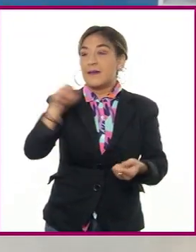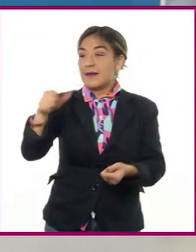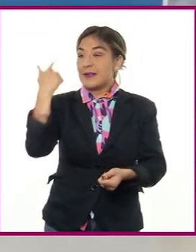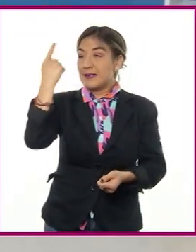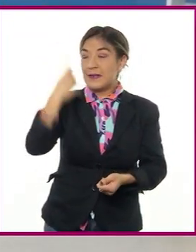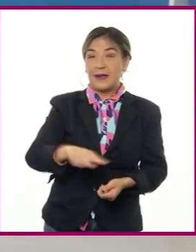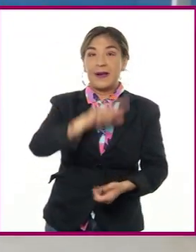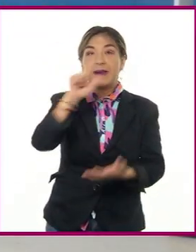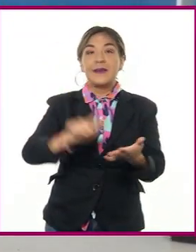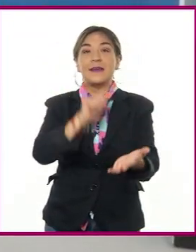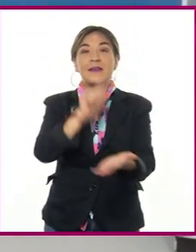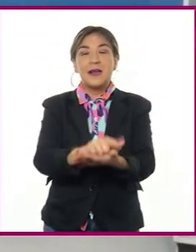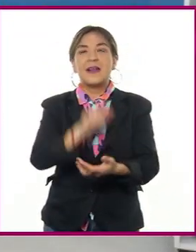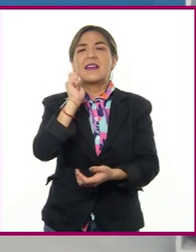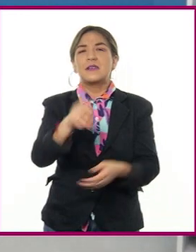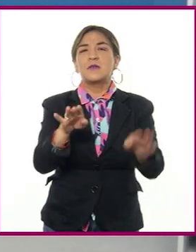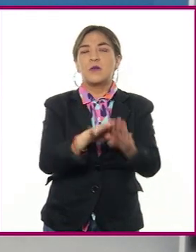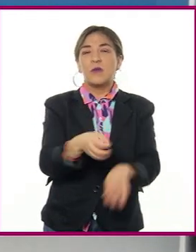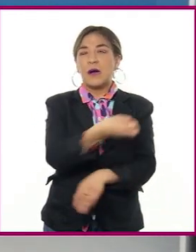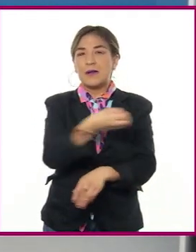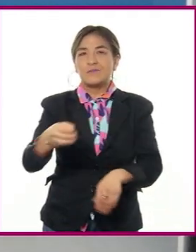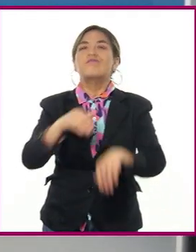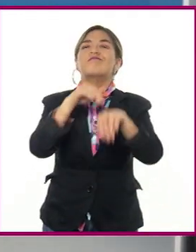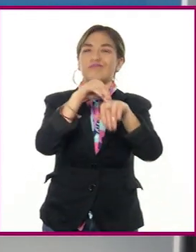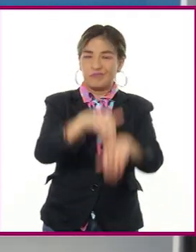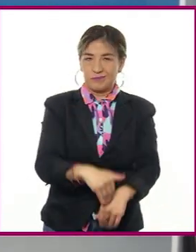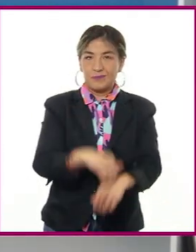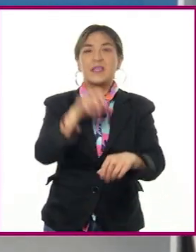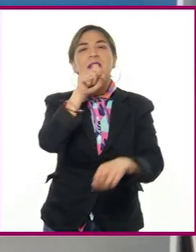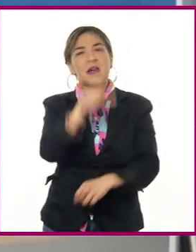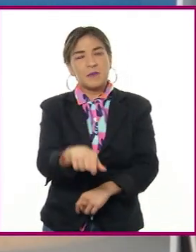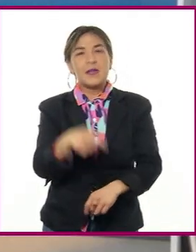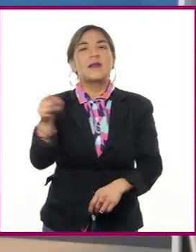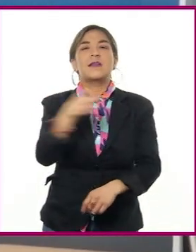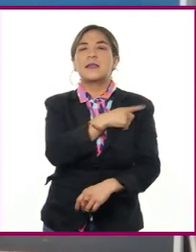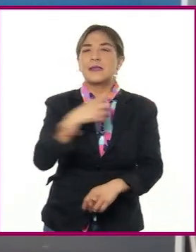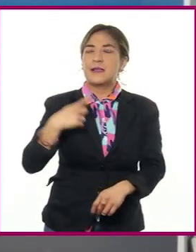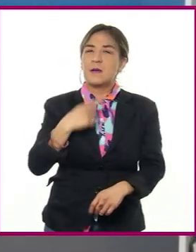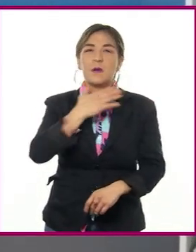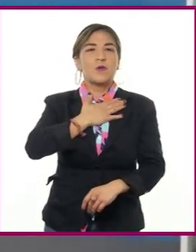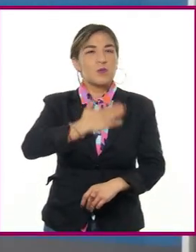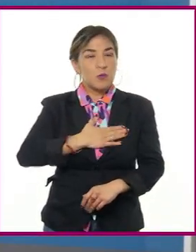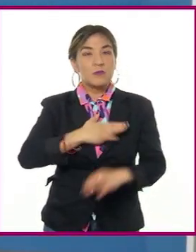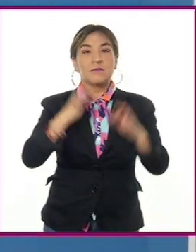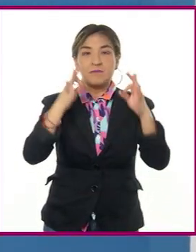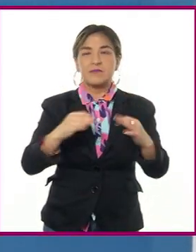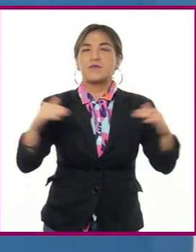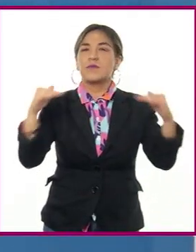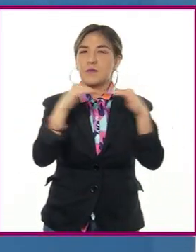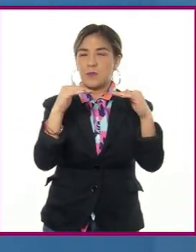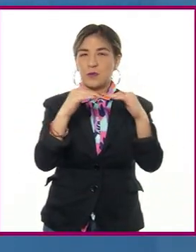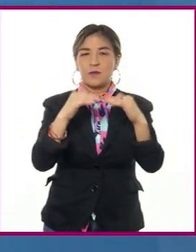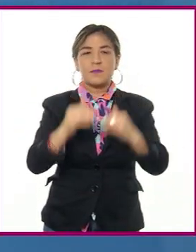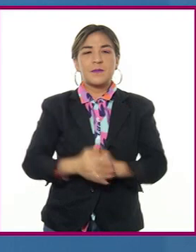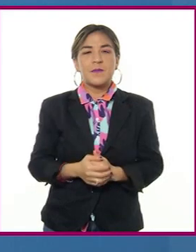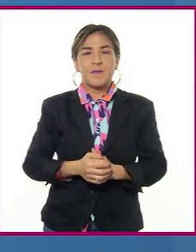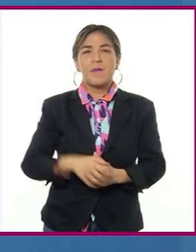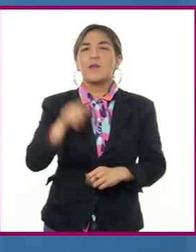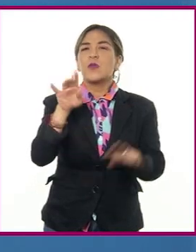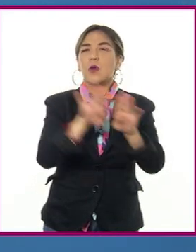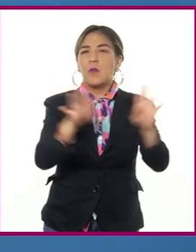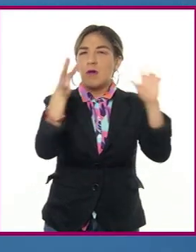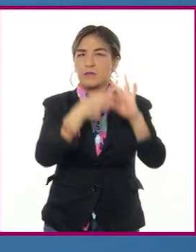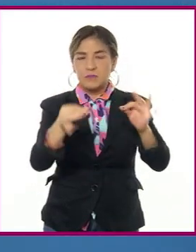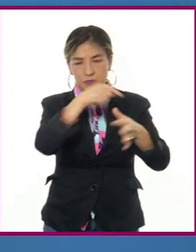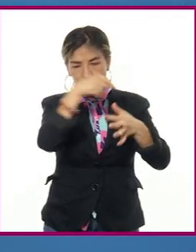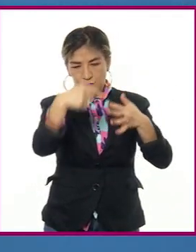que dictamina una autoridad es obedecido. Además, esta debe ser justa, auténtica y equitativa. La rendición de